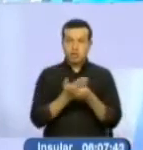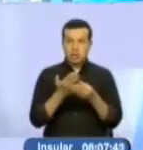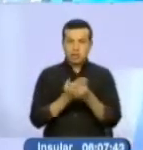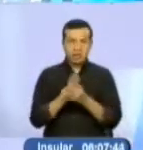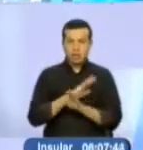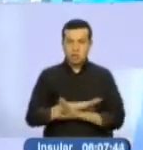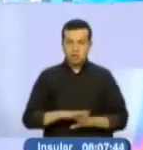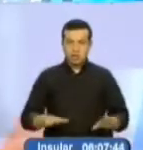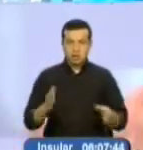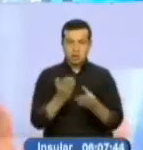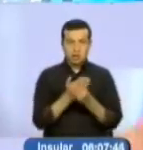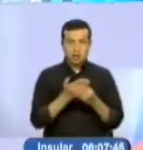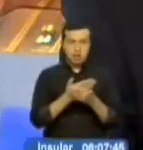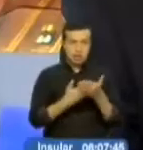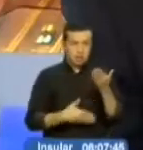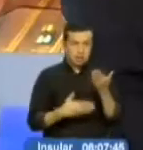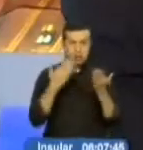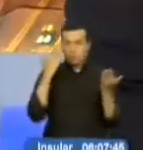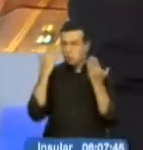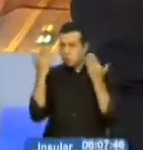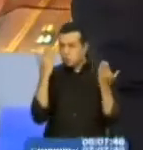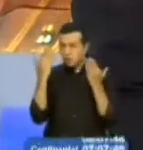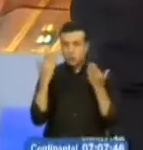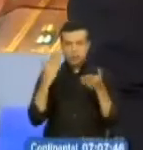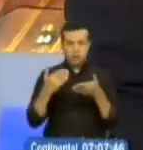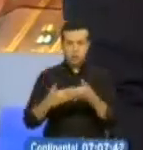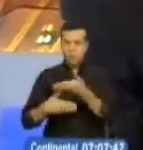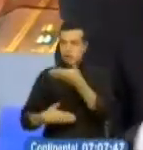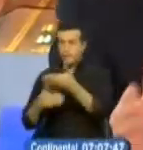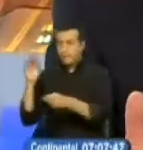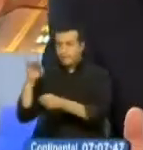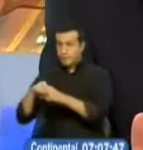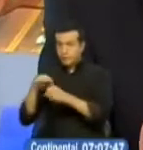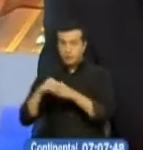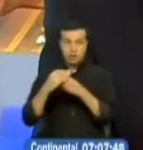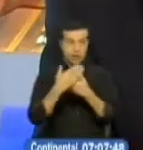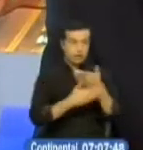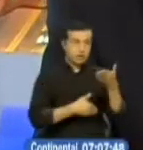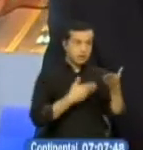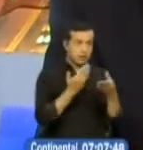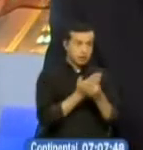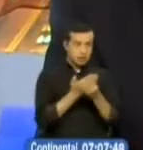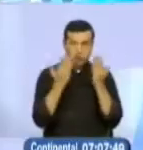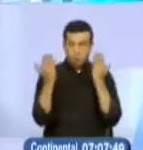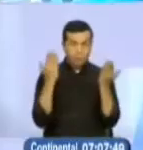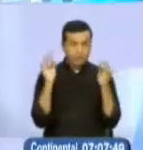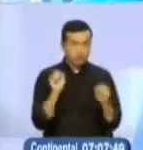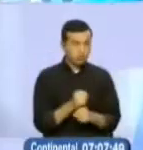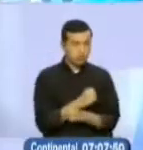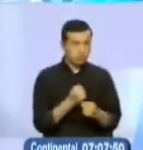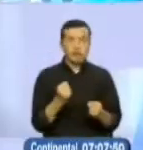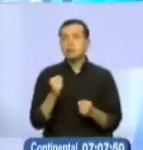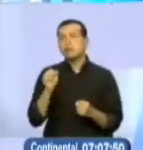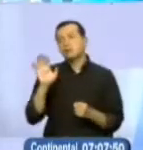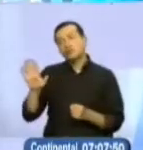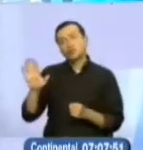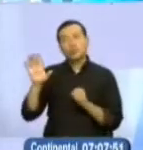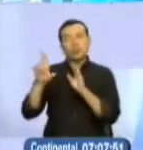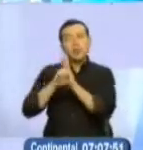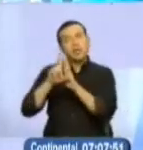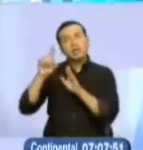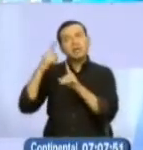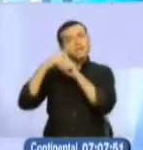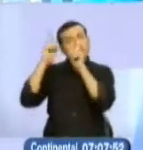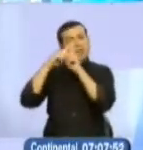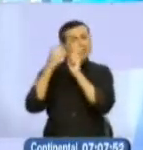votación con lo cual no se pudiese contrastar lo físico que es la votación con lo que refleja las actas exactamente son otros principios